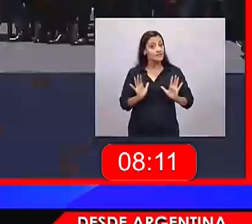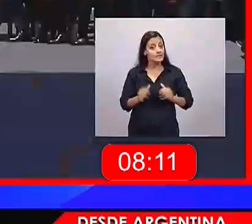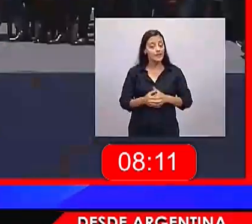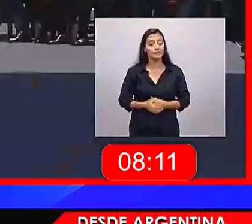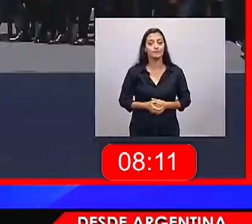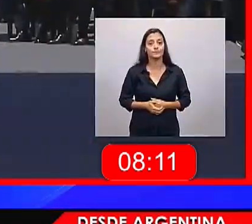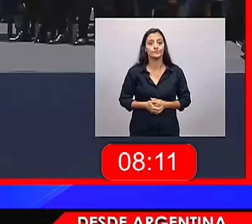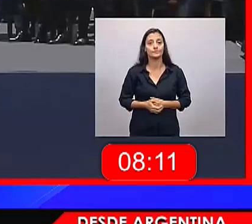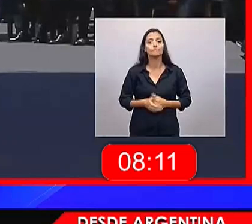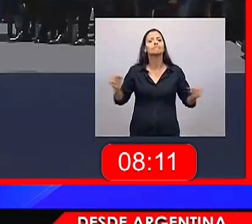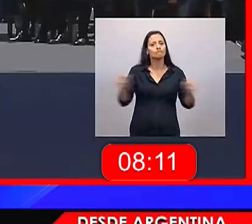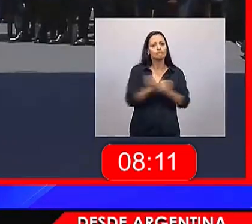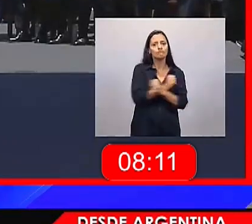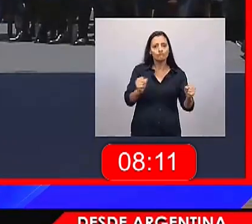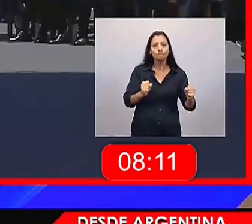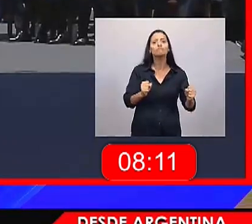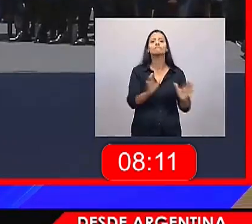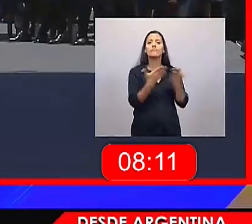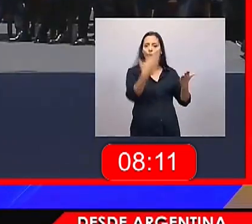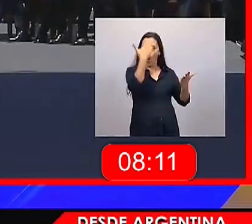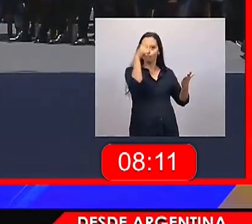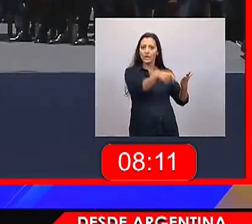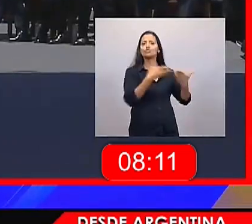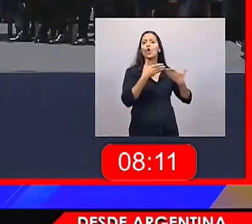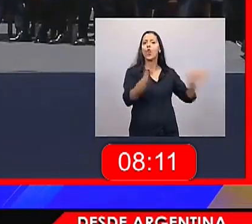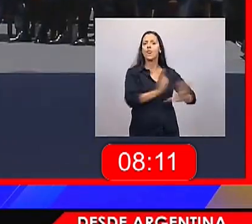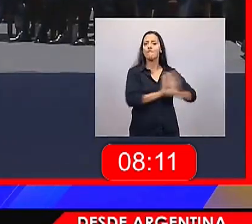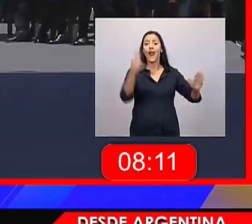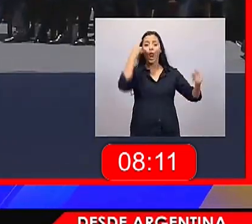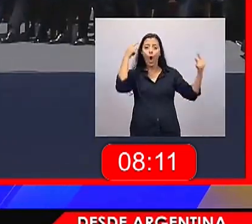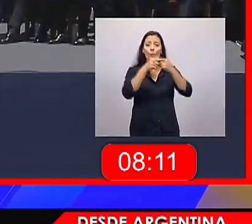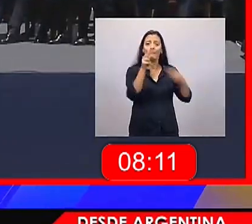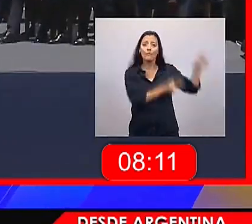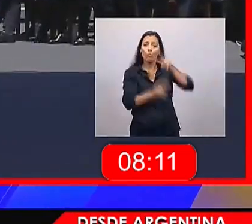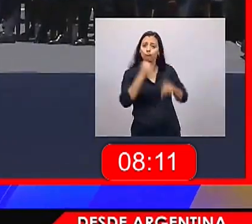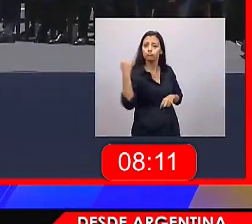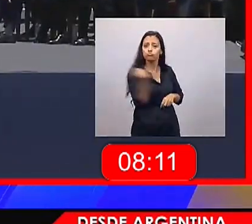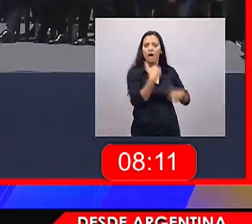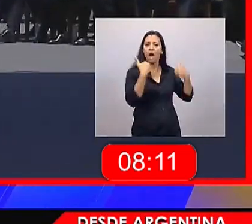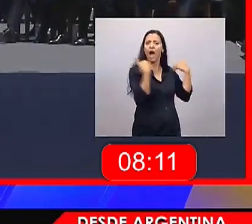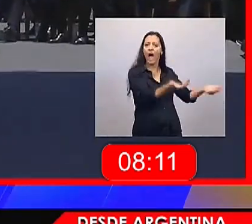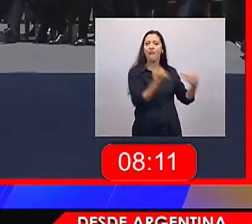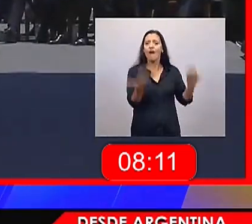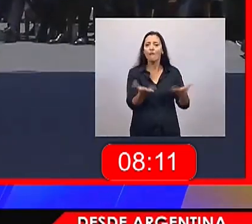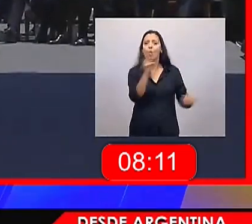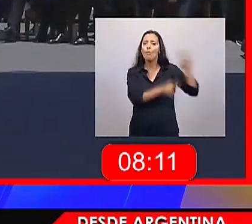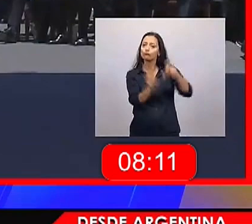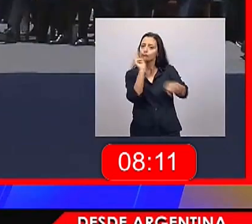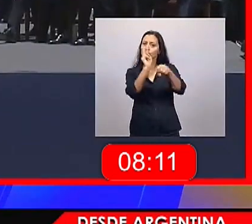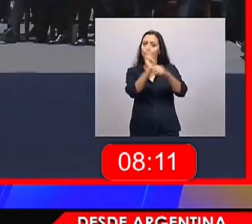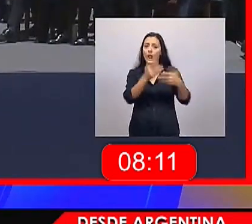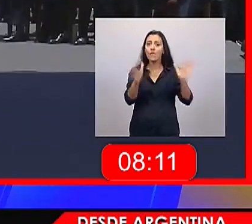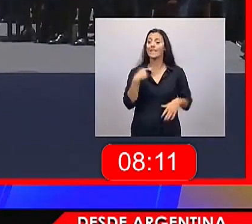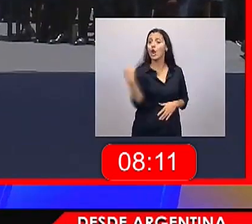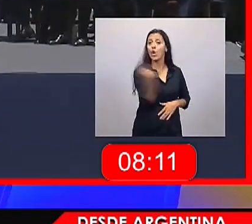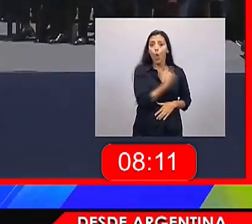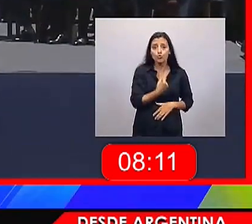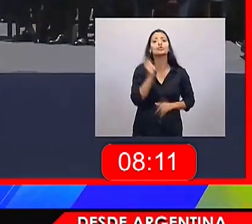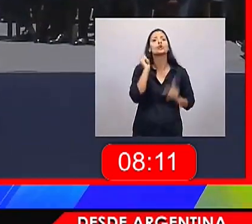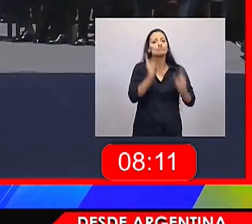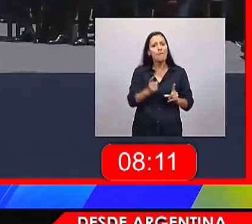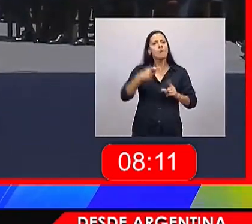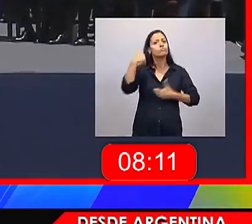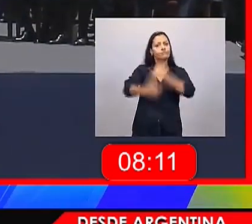los que tienen menos recursos. Hoy el presidente anunció que va a eliminar la pauta de publicidad oficial por un